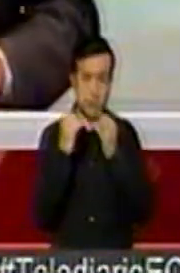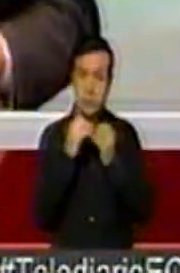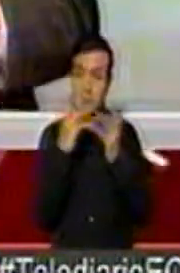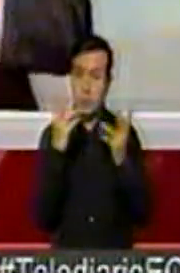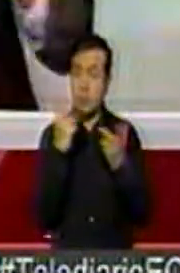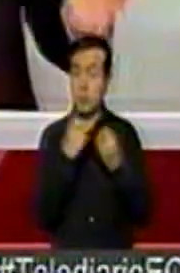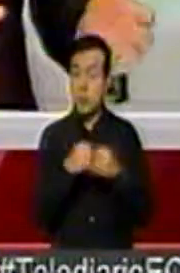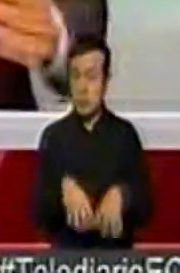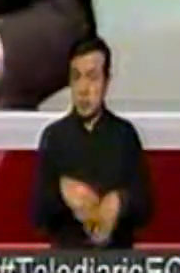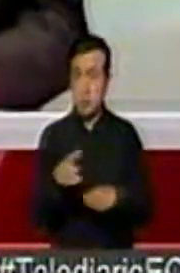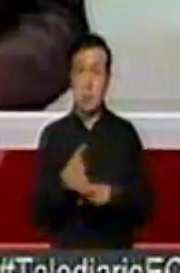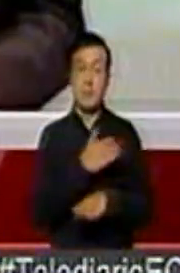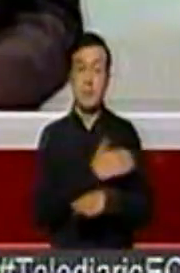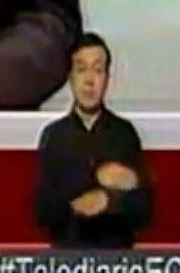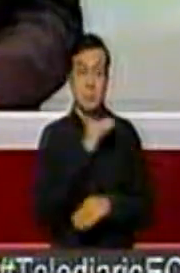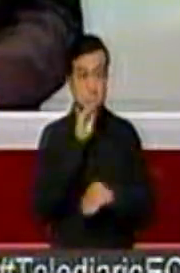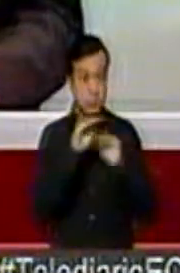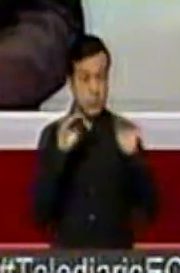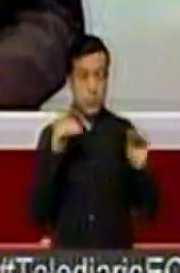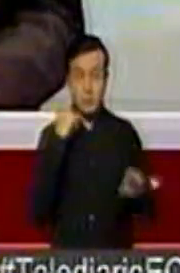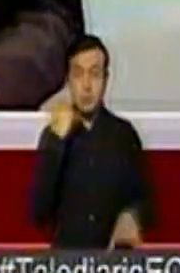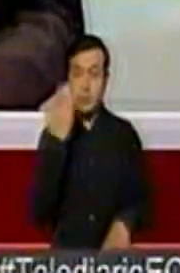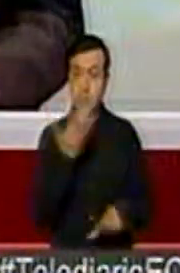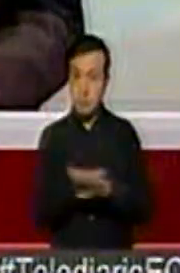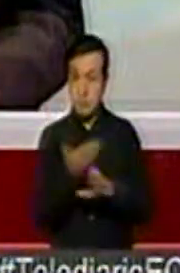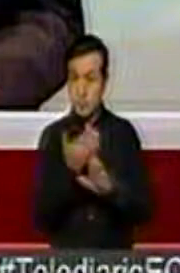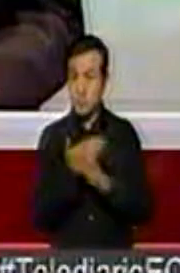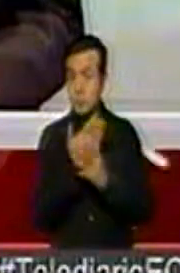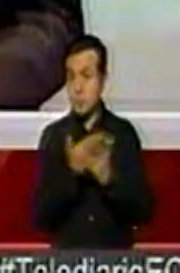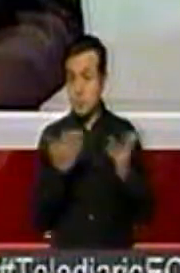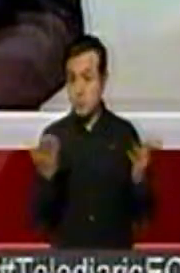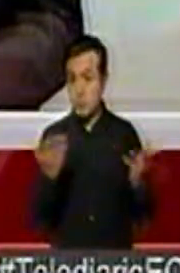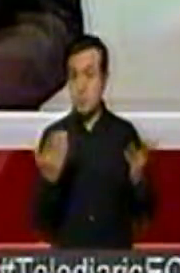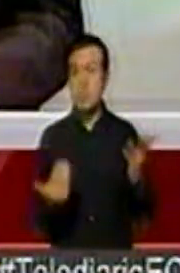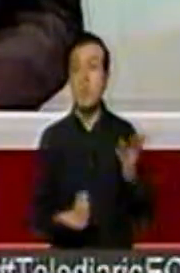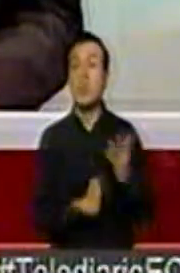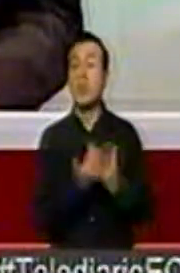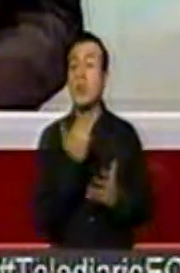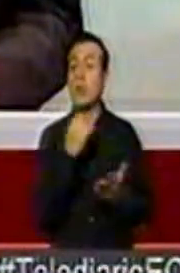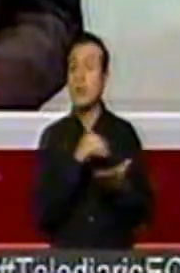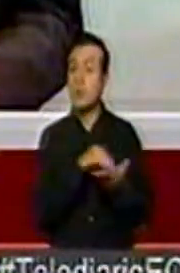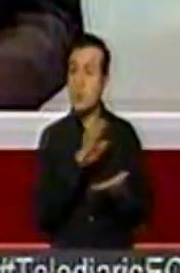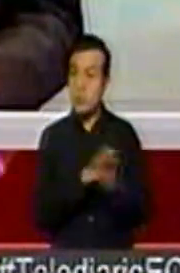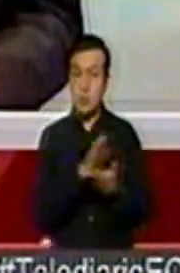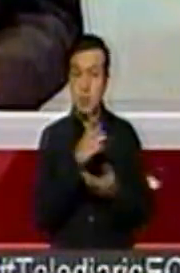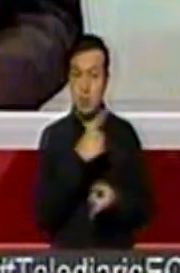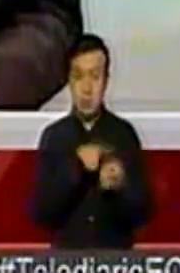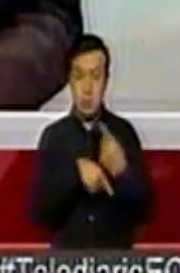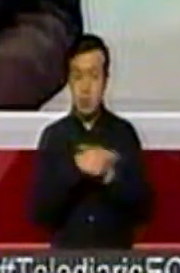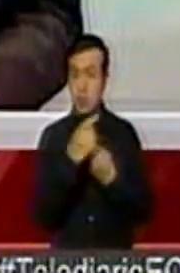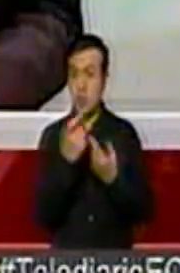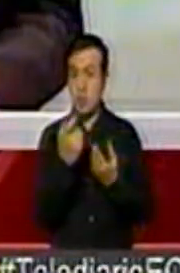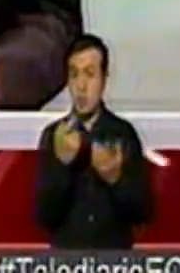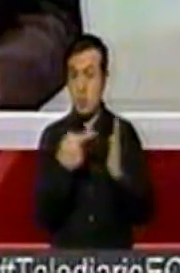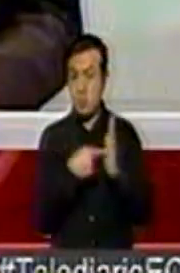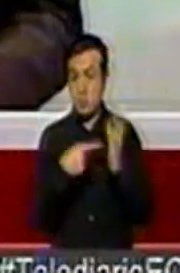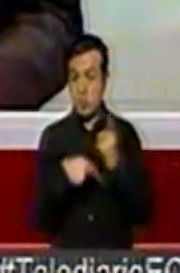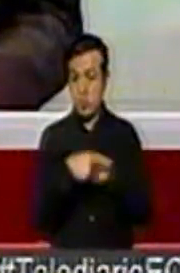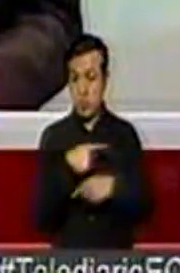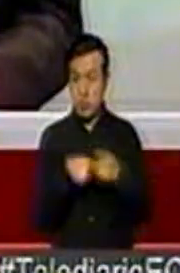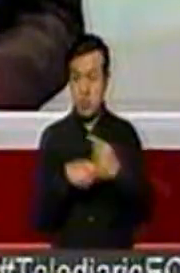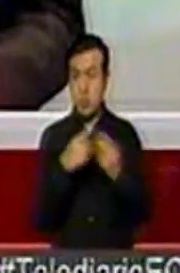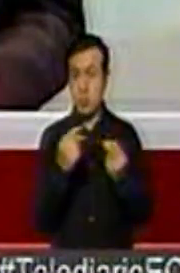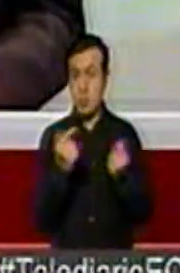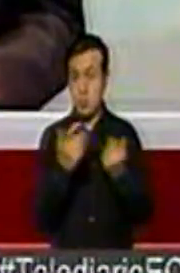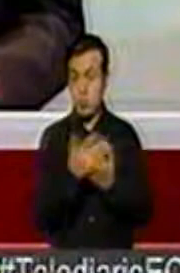afecta. Nosotros en su momento propusimos la incorporación del mecanismo de devolución simplificada de impuestos, el drawback